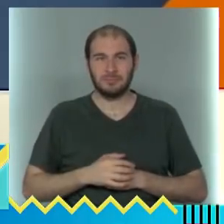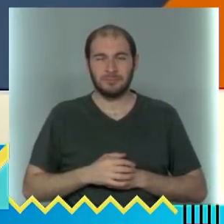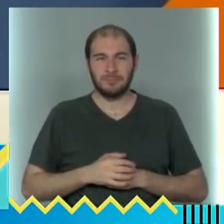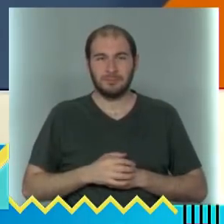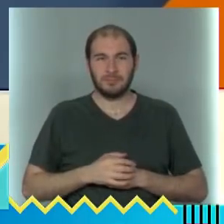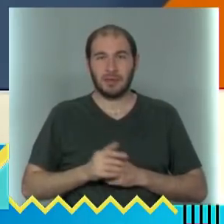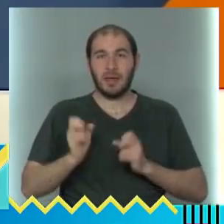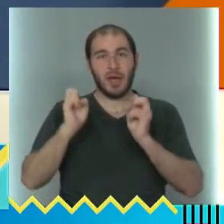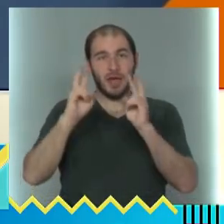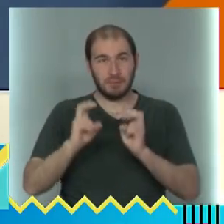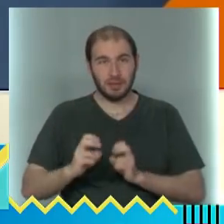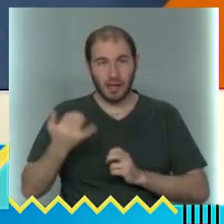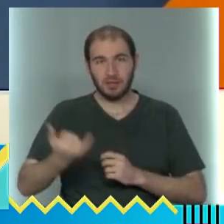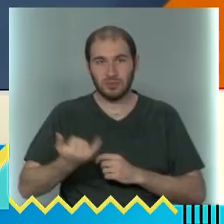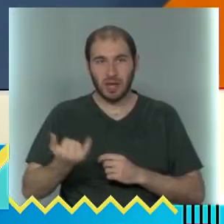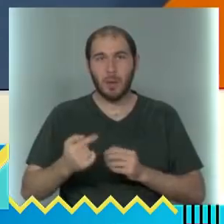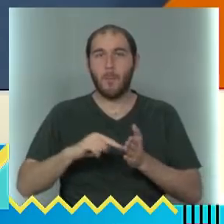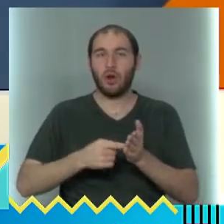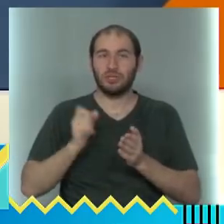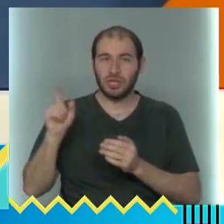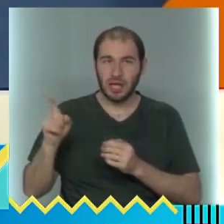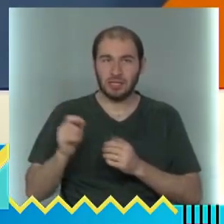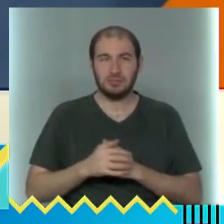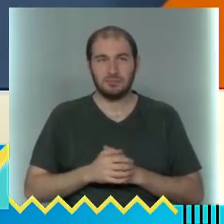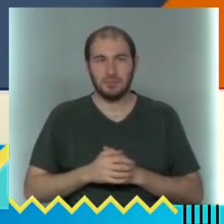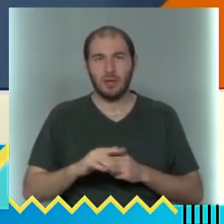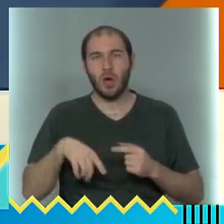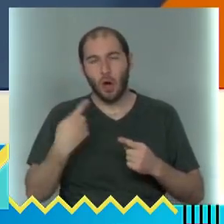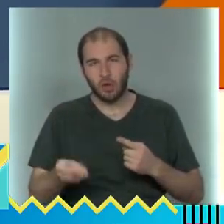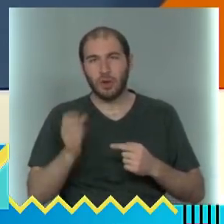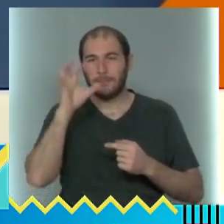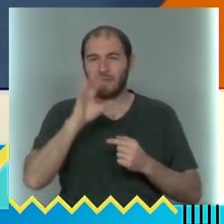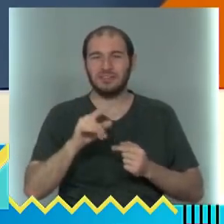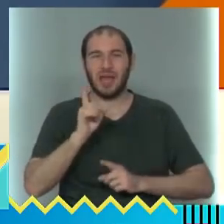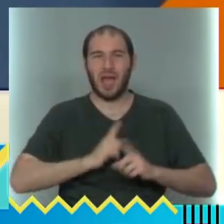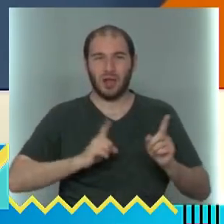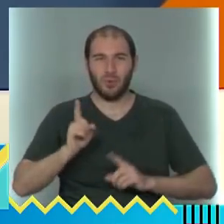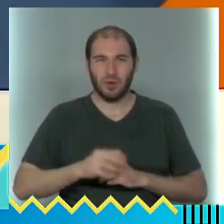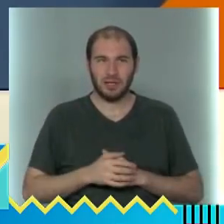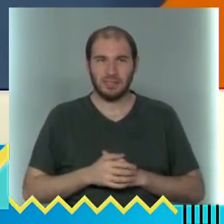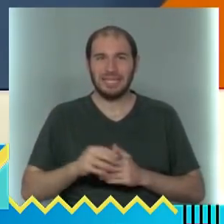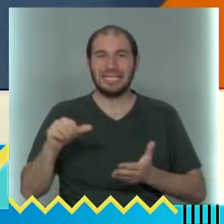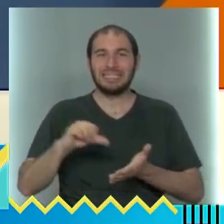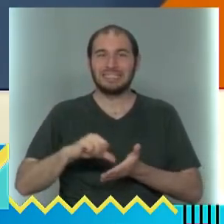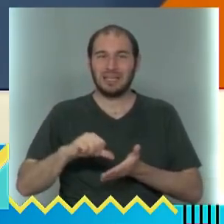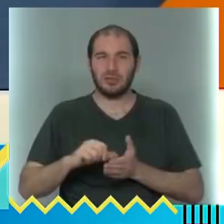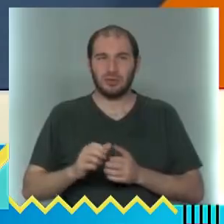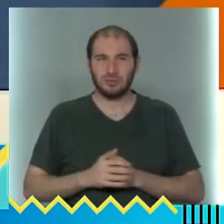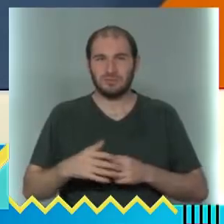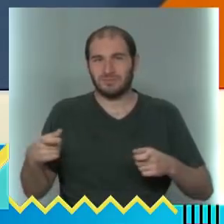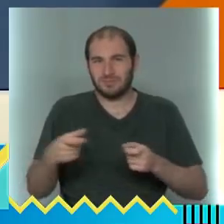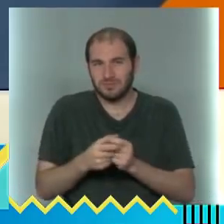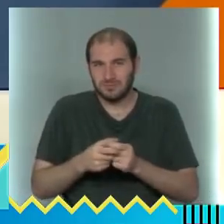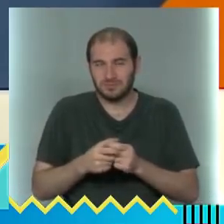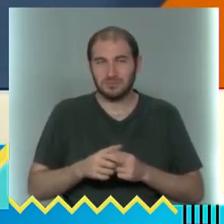hecho estudios, algunos en Buenos Aires y otros en algunas provincias, de centros